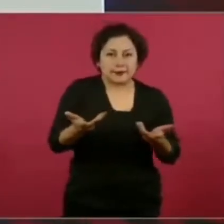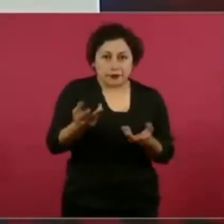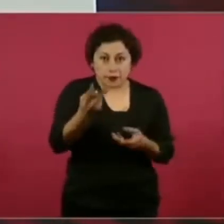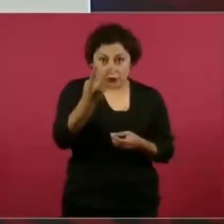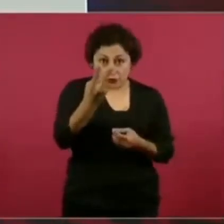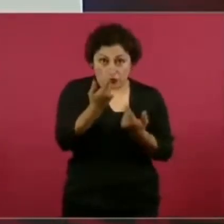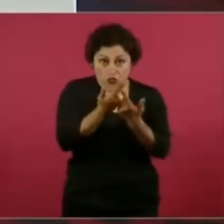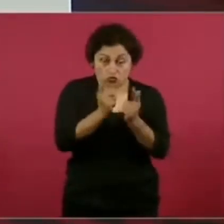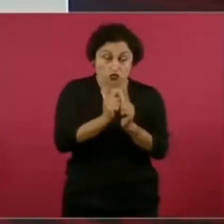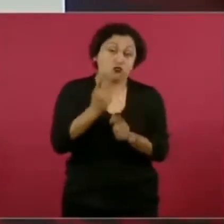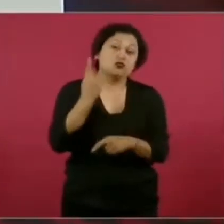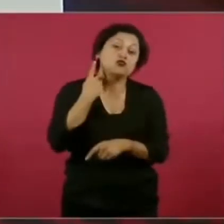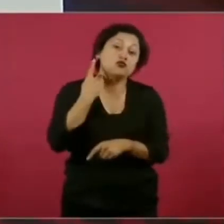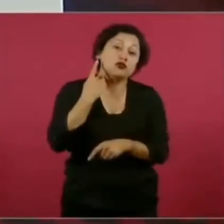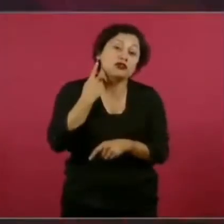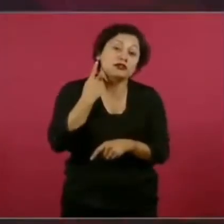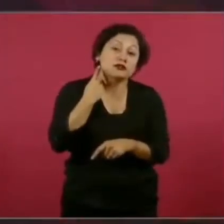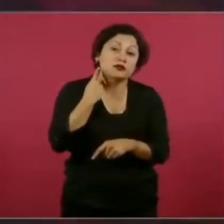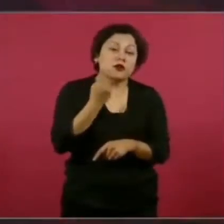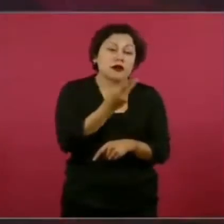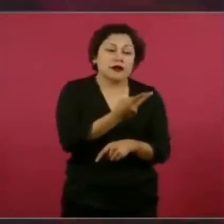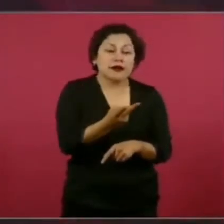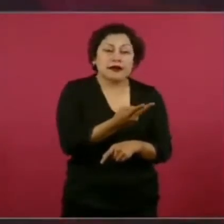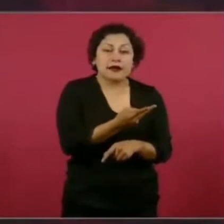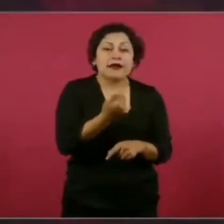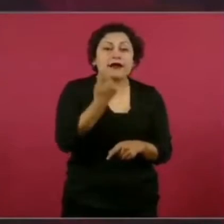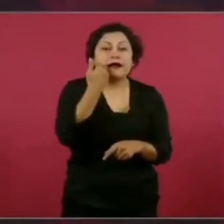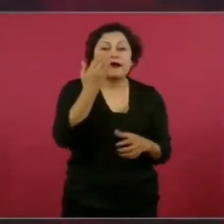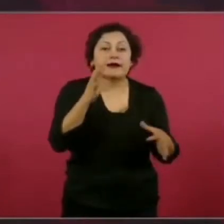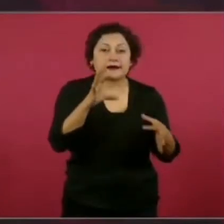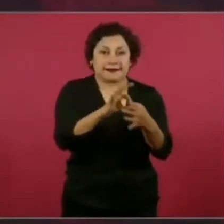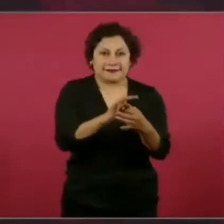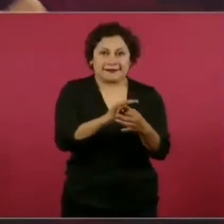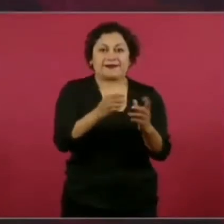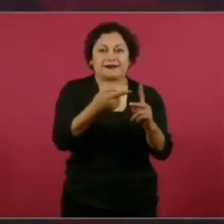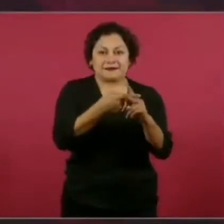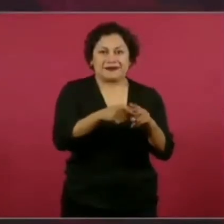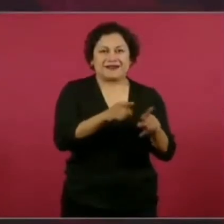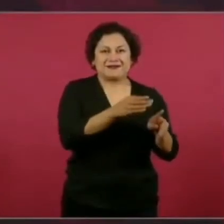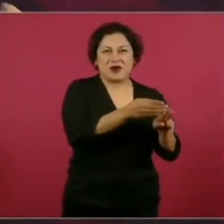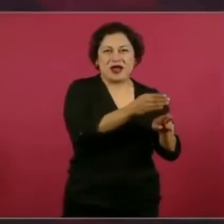que querían establecer un sistema bipartidista desde Salinas, PRI-PAN,